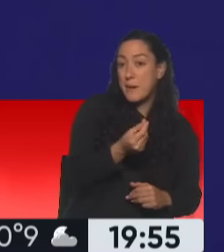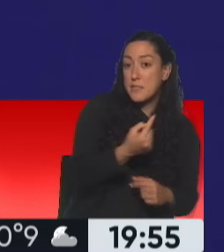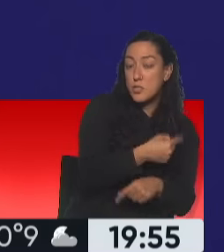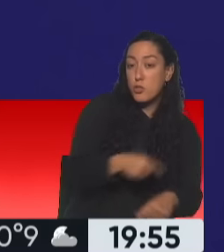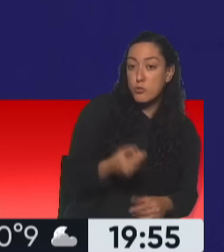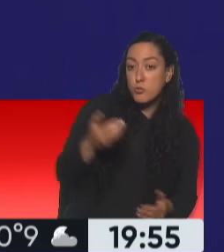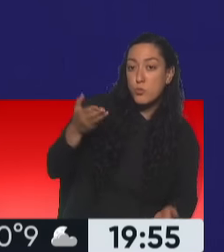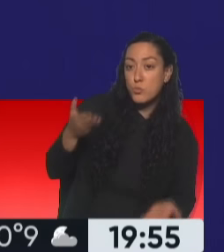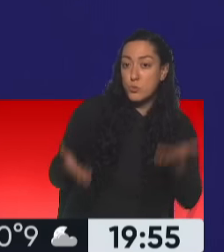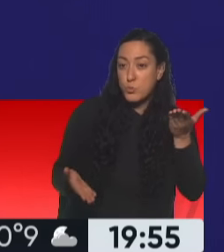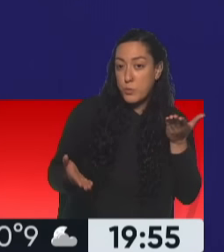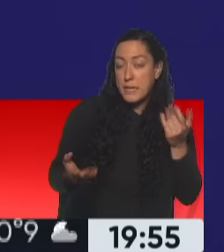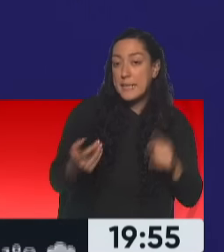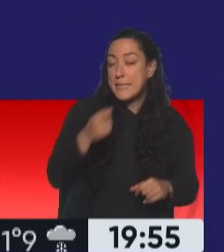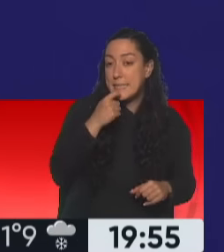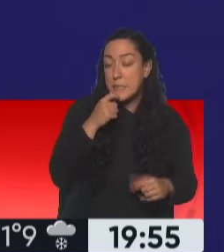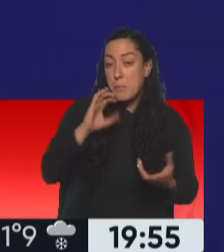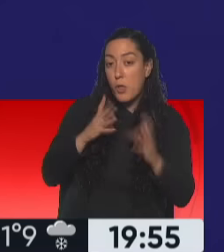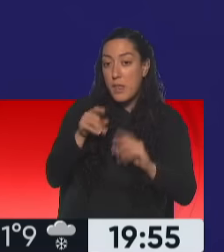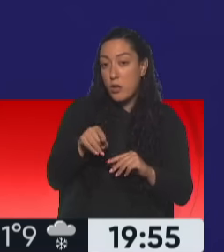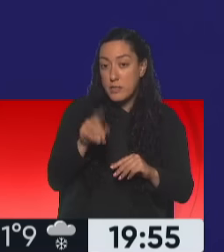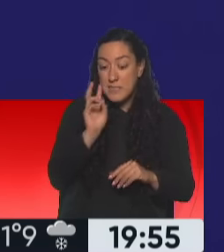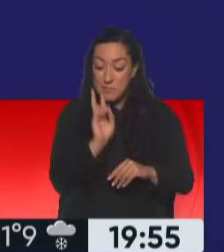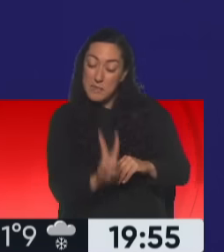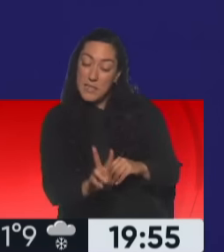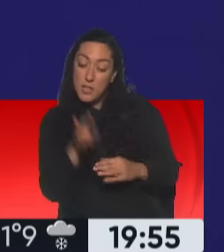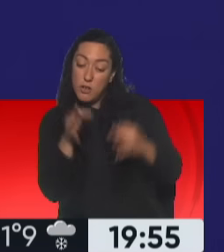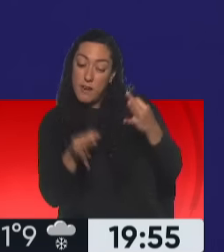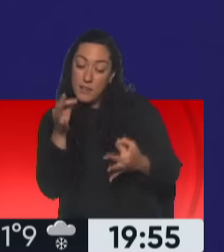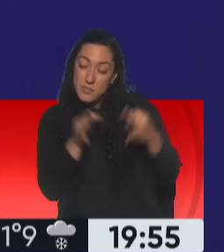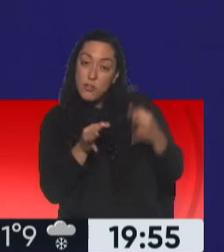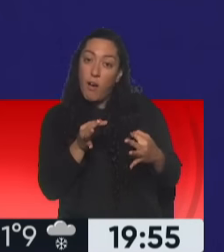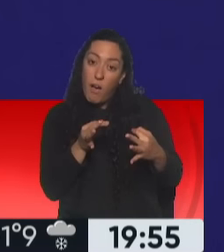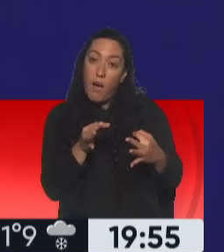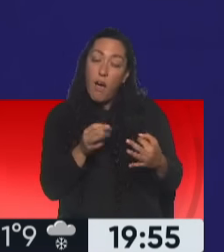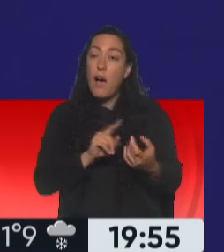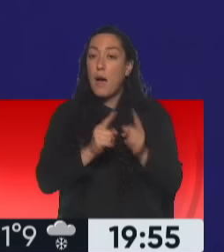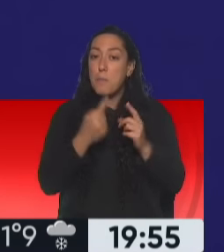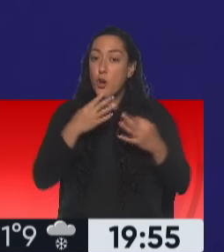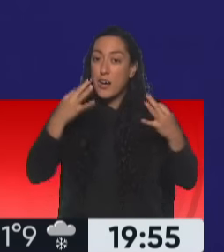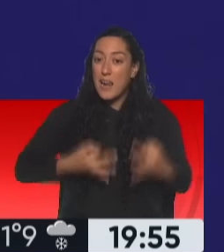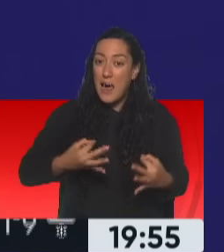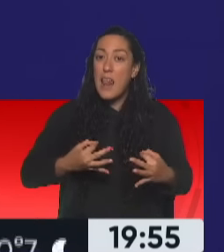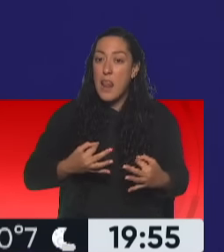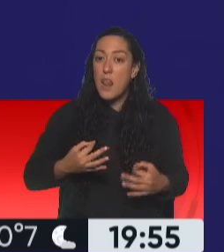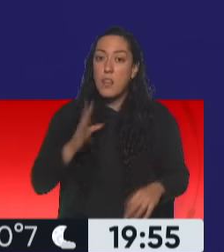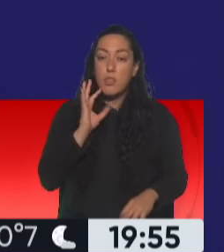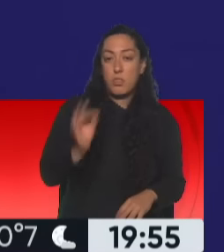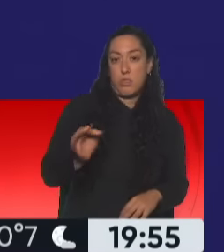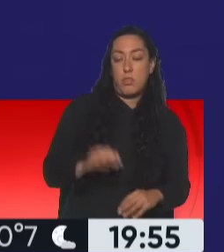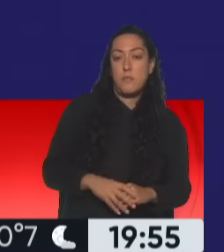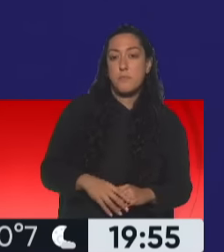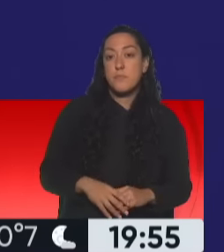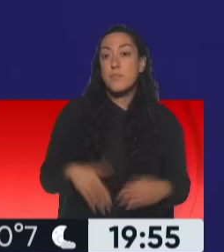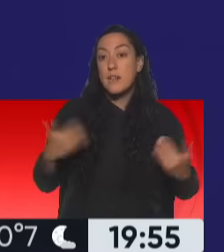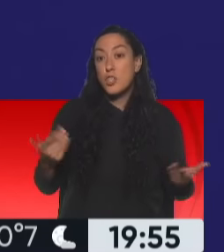transables. Si miro ese modelo, lo que voy a tener es que el tipo de cambio real se me está apreciando. Y esa